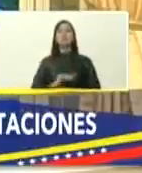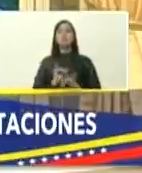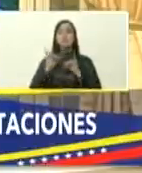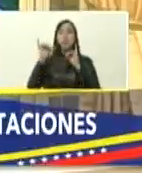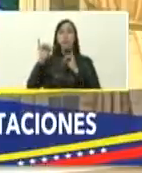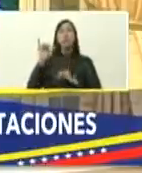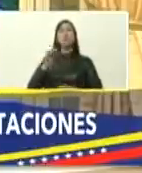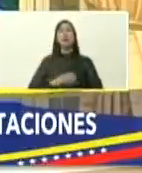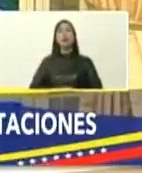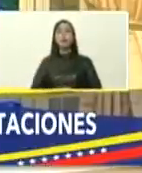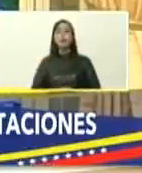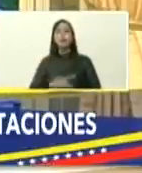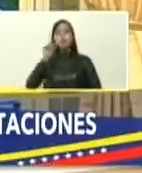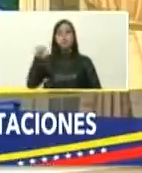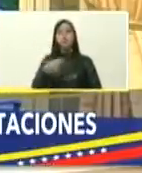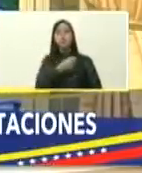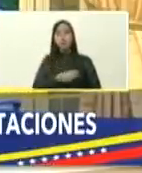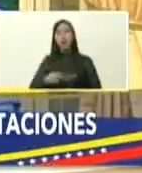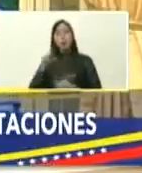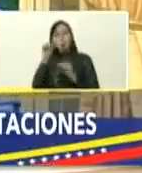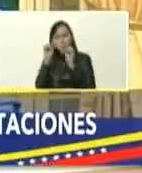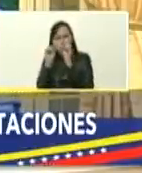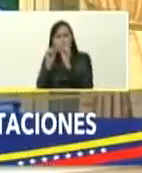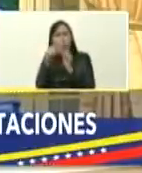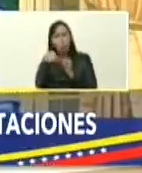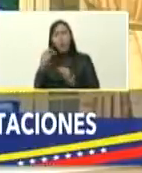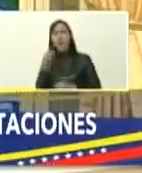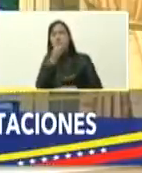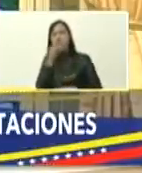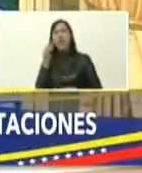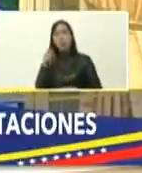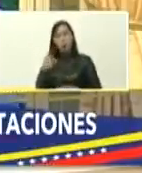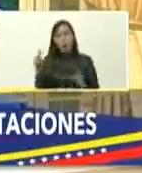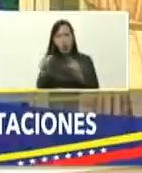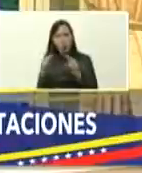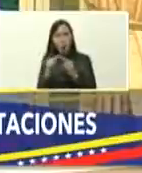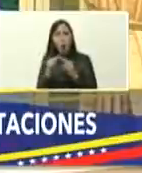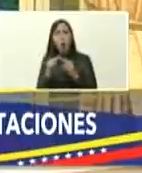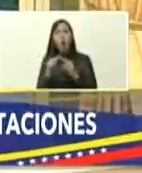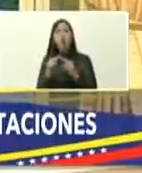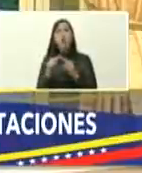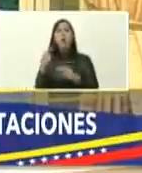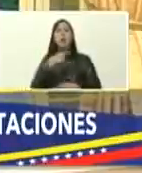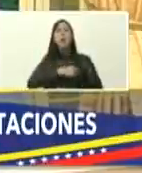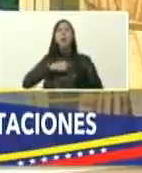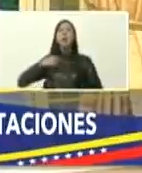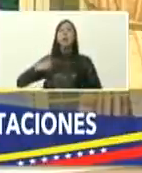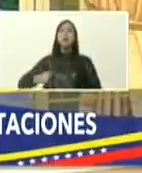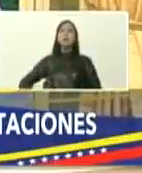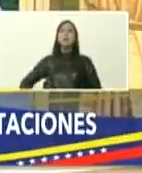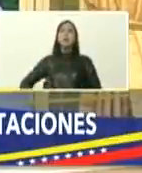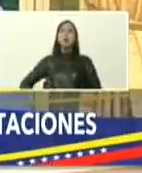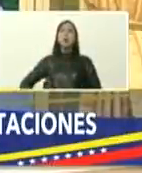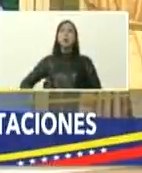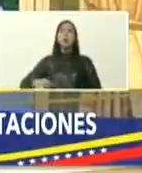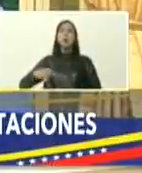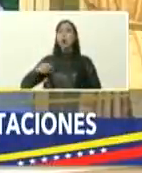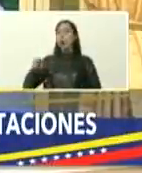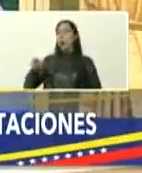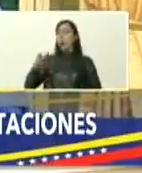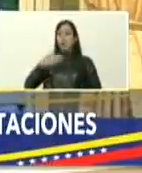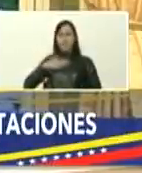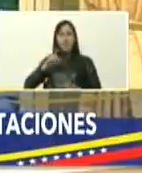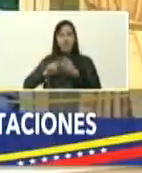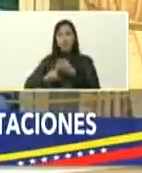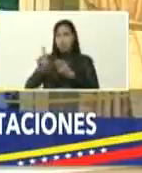llamado frijol chino, que es un frijolito chiquitico. Ustedes lo conocen, ¿verdad? ¿Ah? China. Silvia lo prepara muy